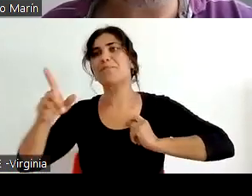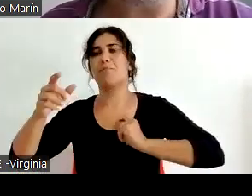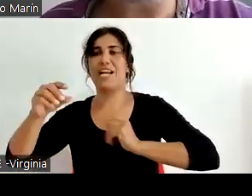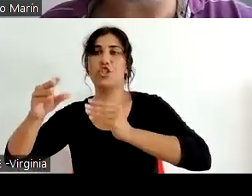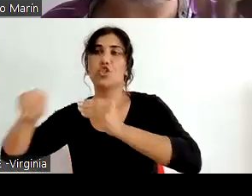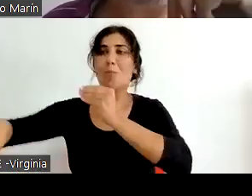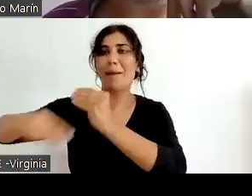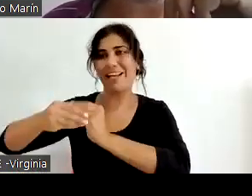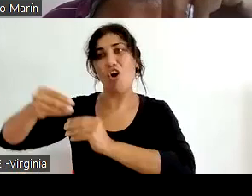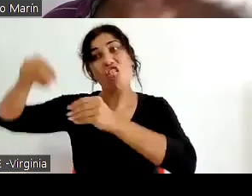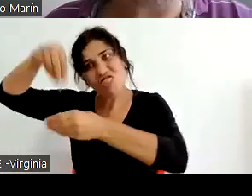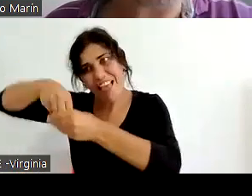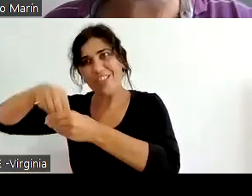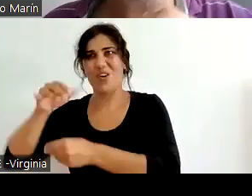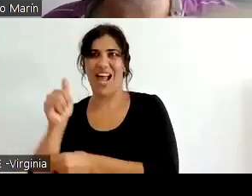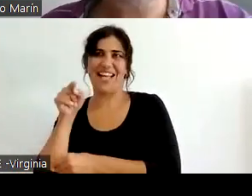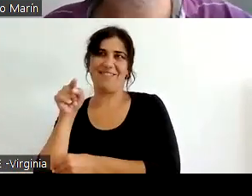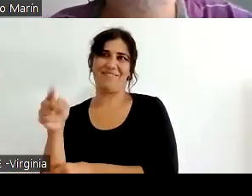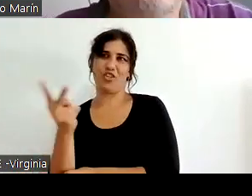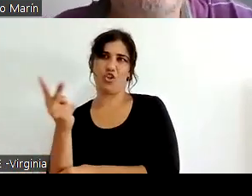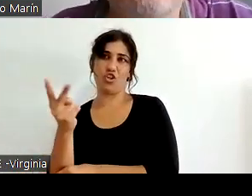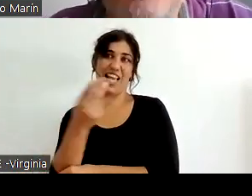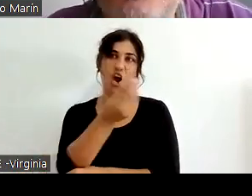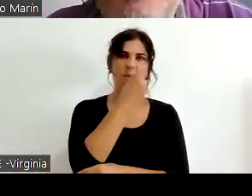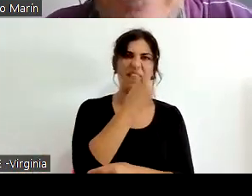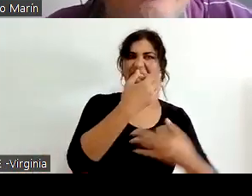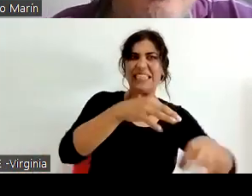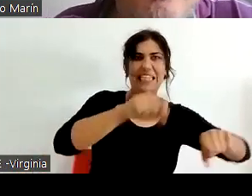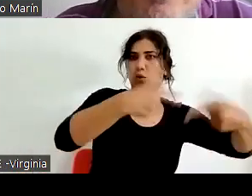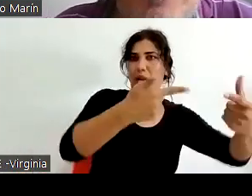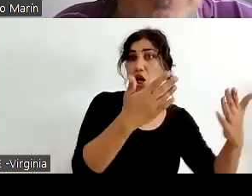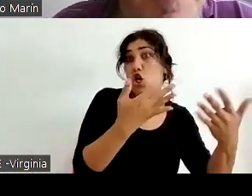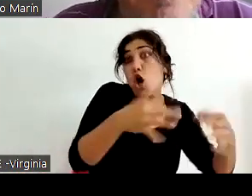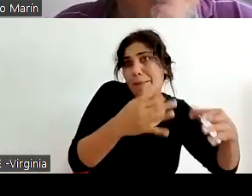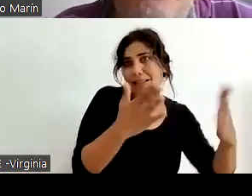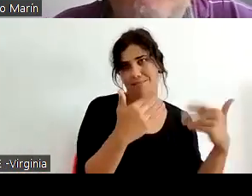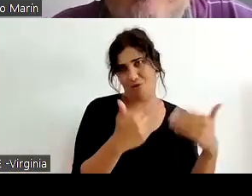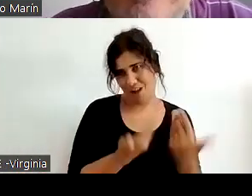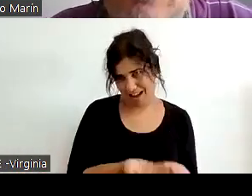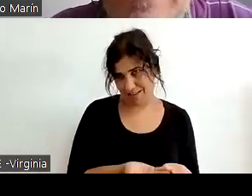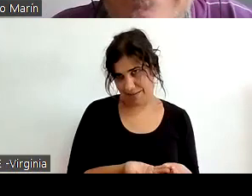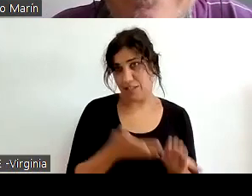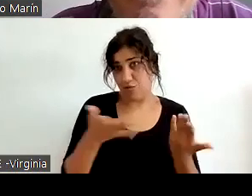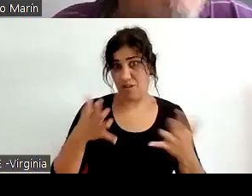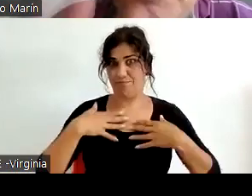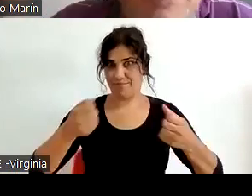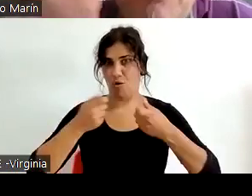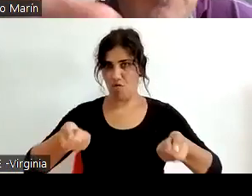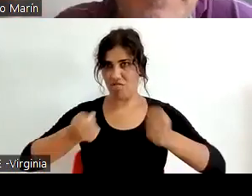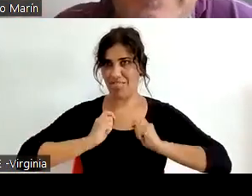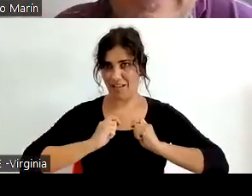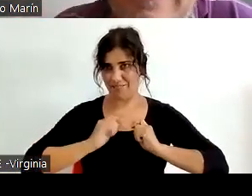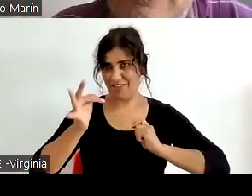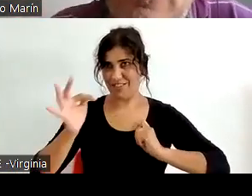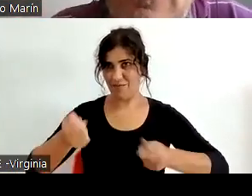pues la verdad es que es más complicado que entren. Entonces es un suplemento que hemos de considerar en todas estas situaciones para la salud osteoarticular y para la